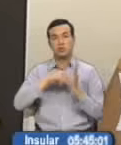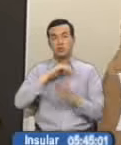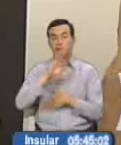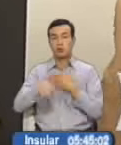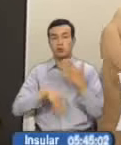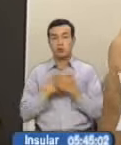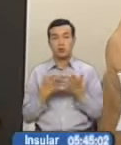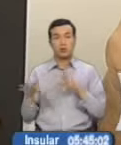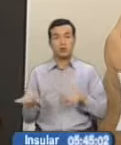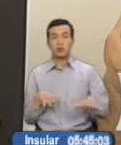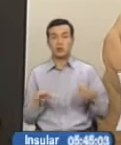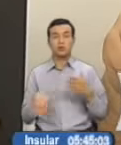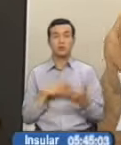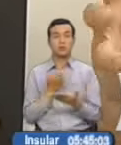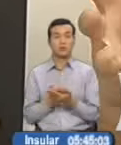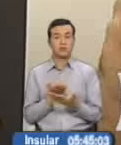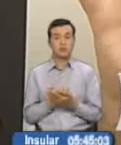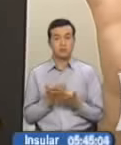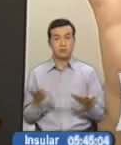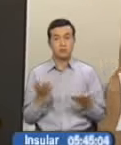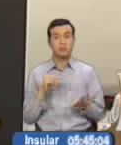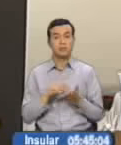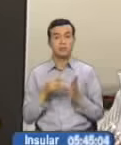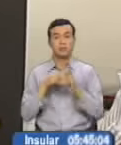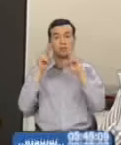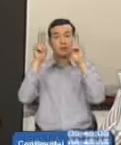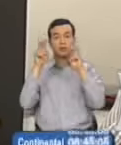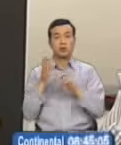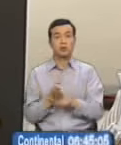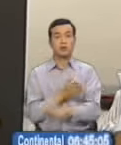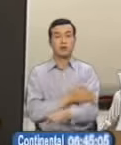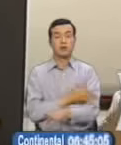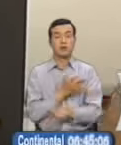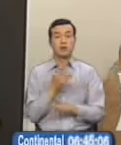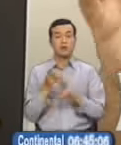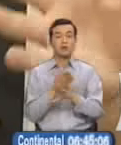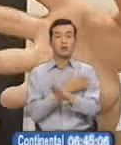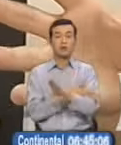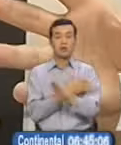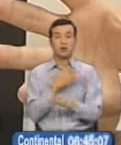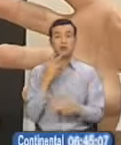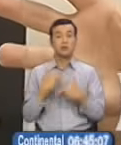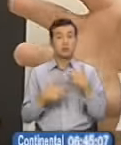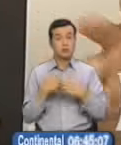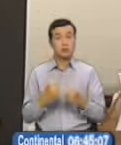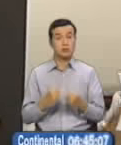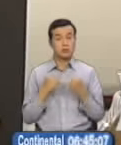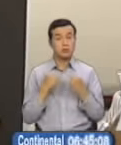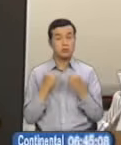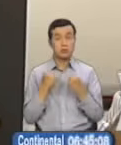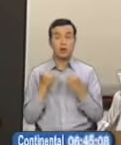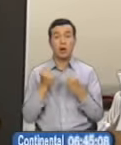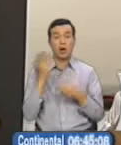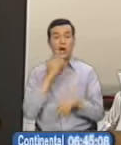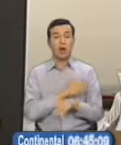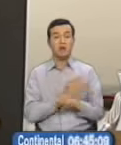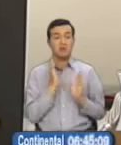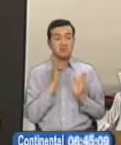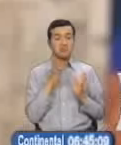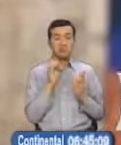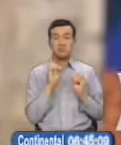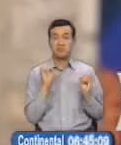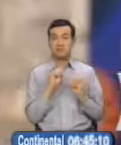aquello, a la actividad económica, que son temas que en el pasado fueron invisibilizados o fueron